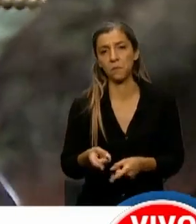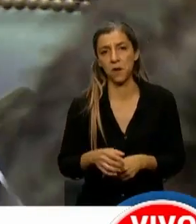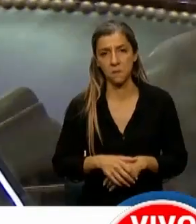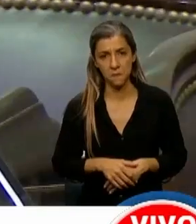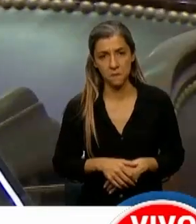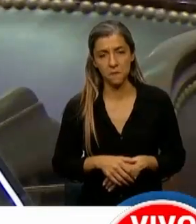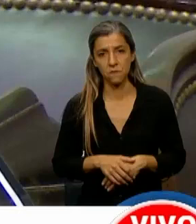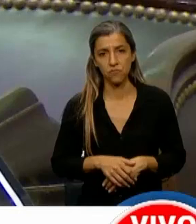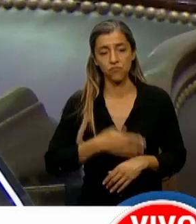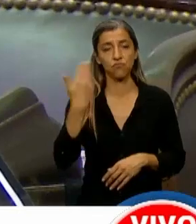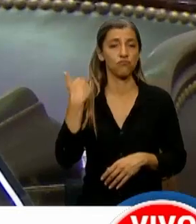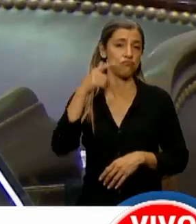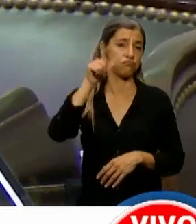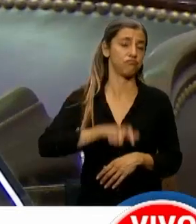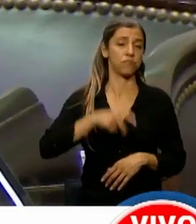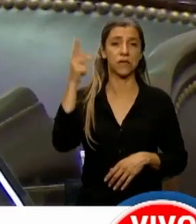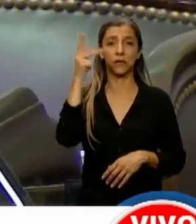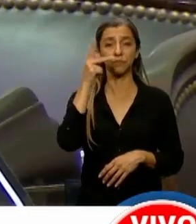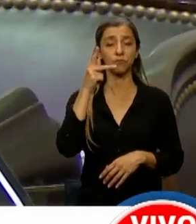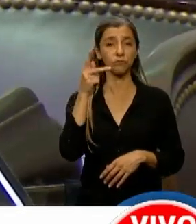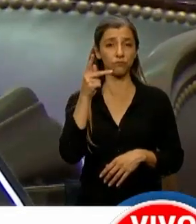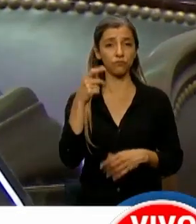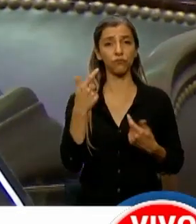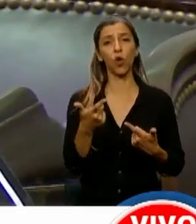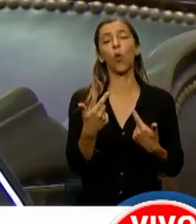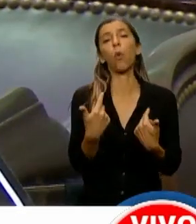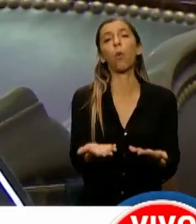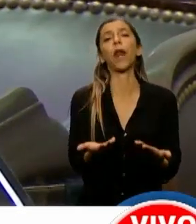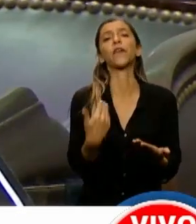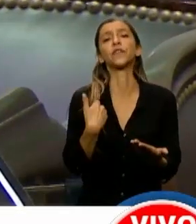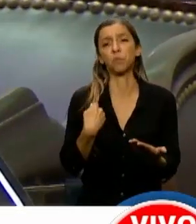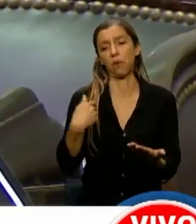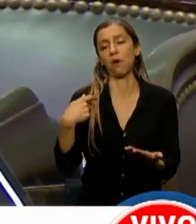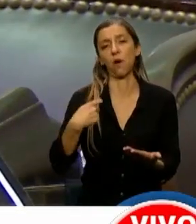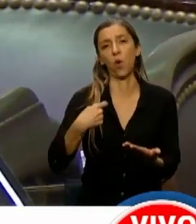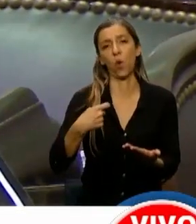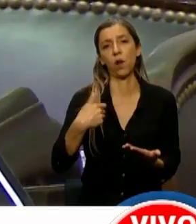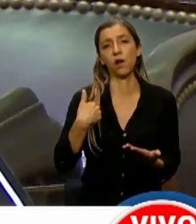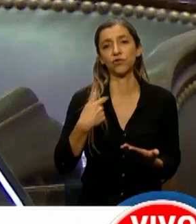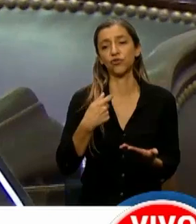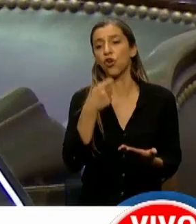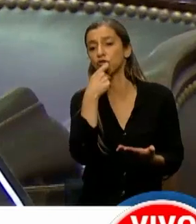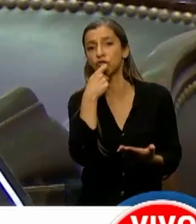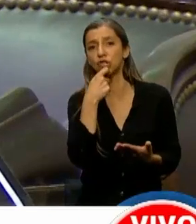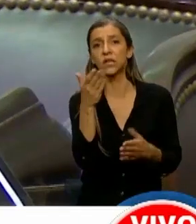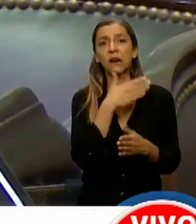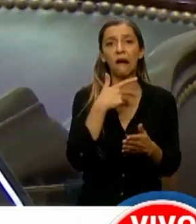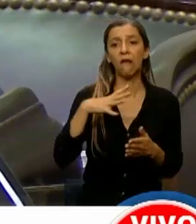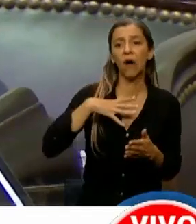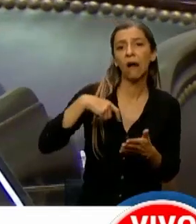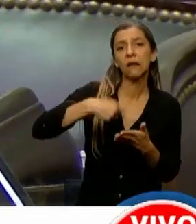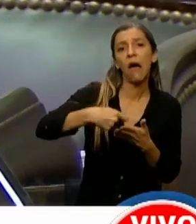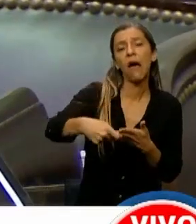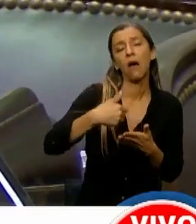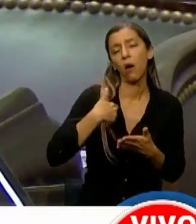Néstor Kirchner otorgó el beneficio de la moratoria jubilatoria para esos abuelitos y abuelitas